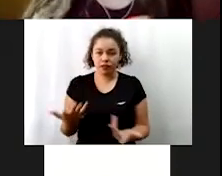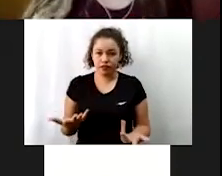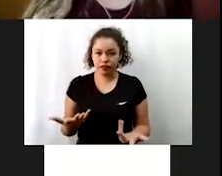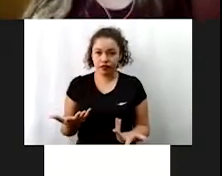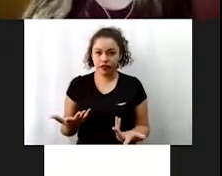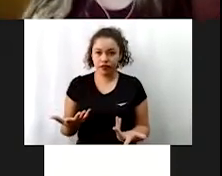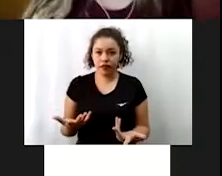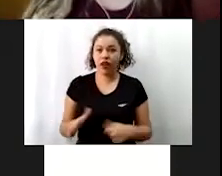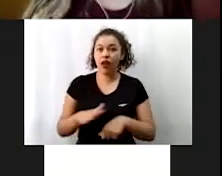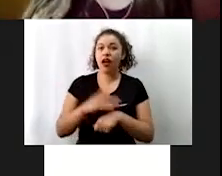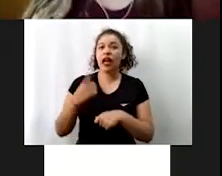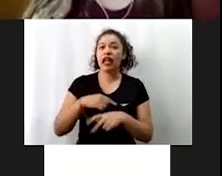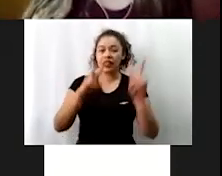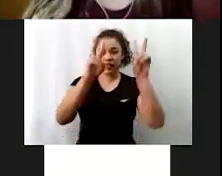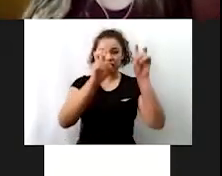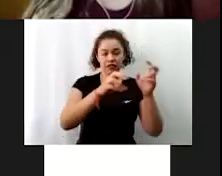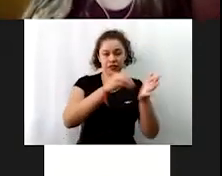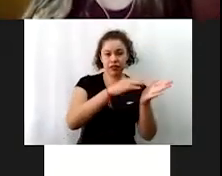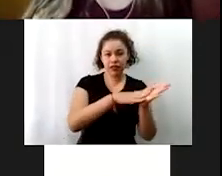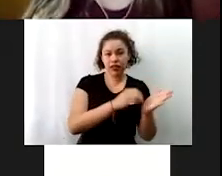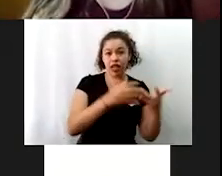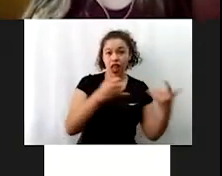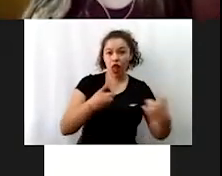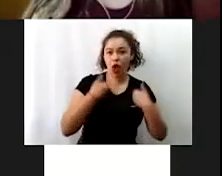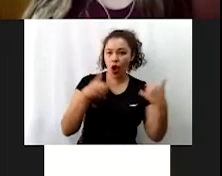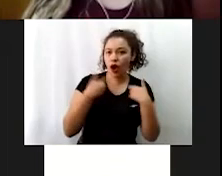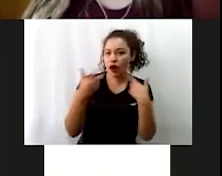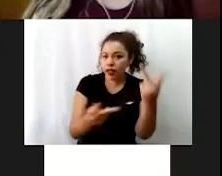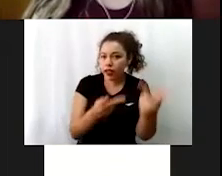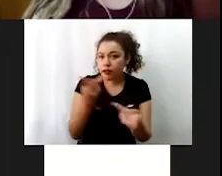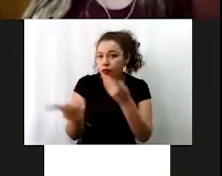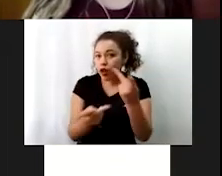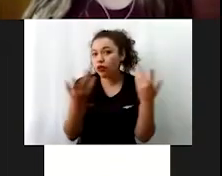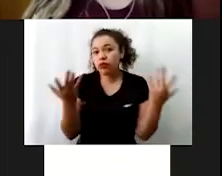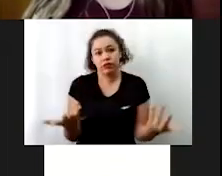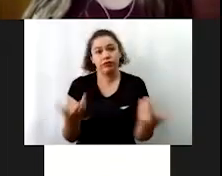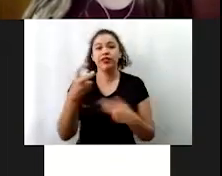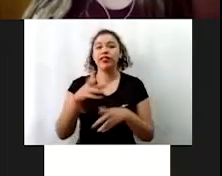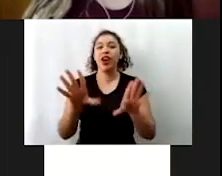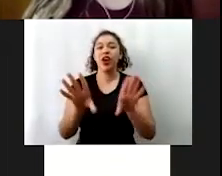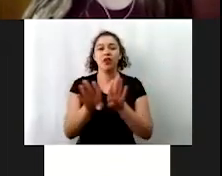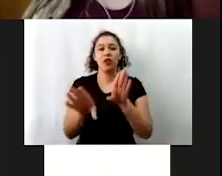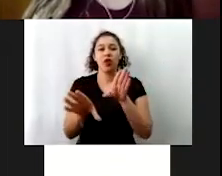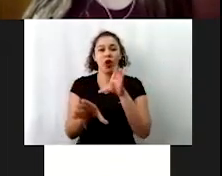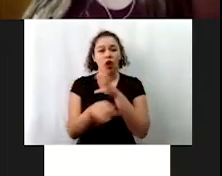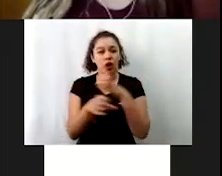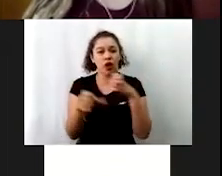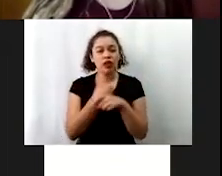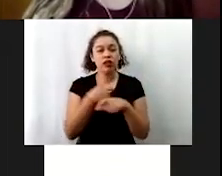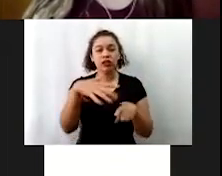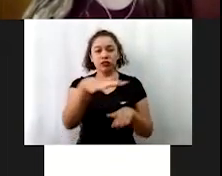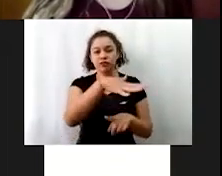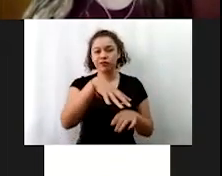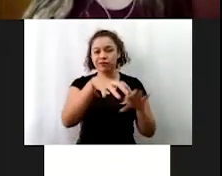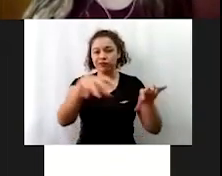desbancado tanto este tema de la agenda, se la hicieron los jóvenes más que nada. Entonces son muchos aspectos que desincentivan